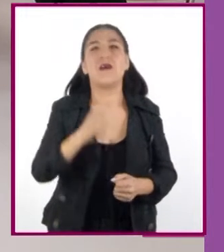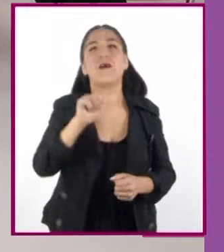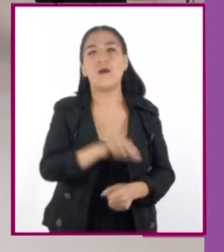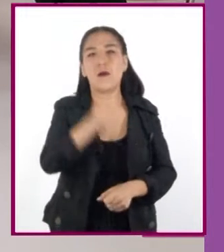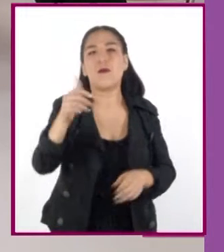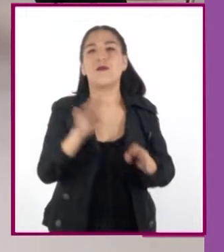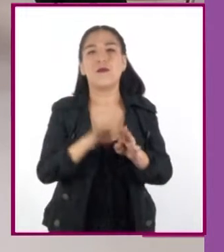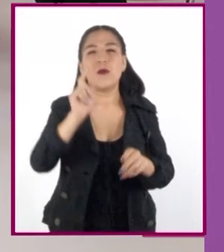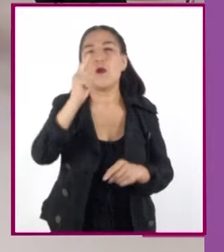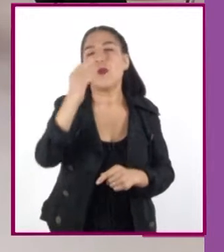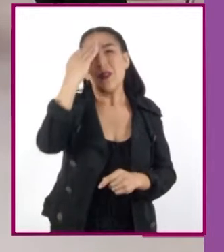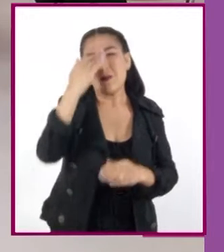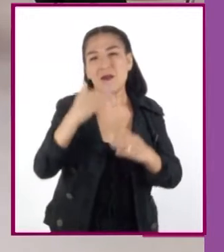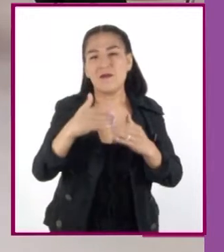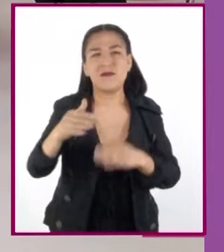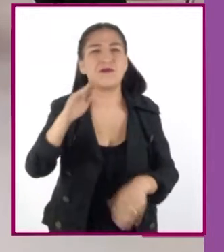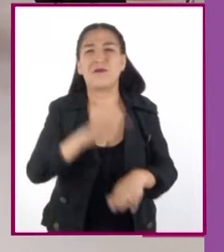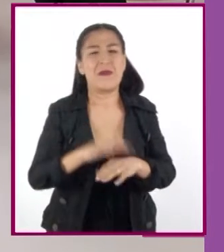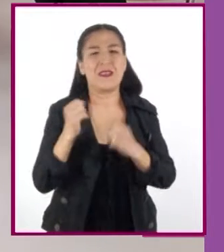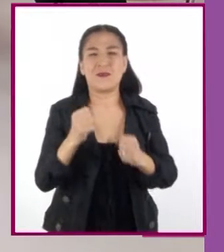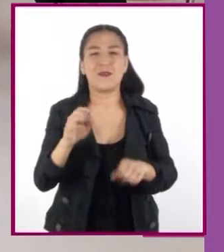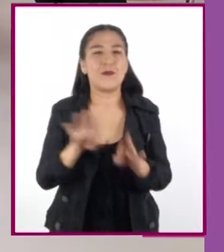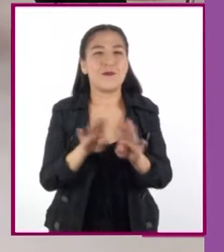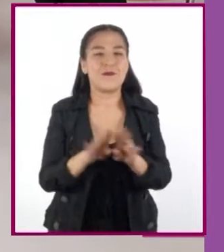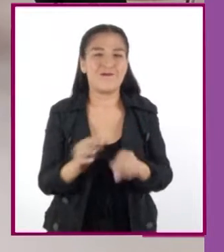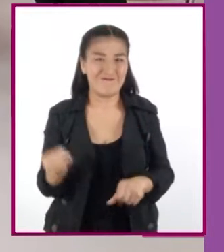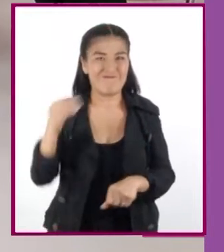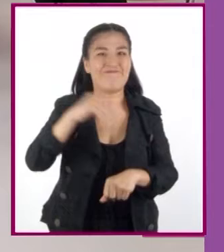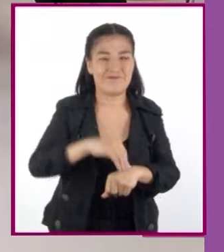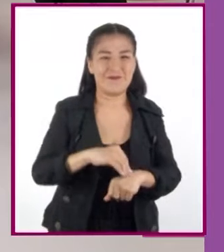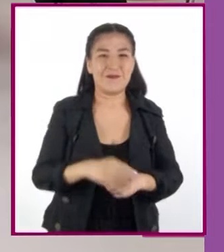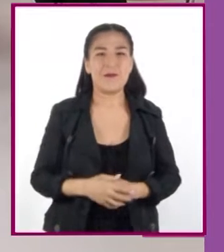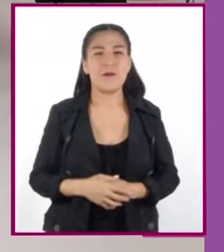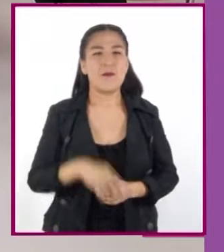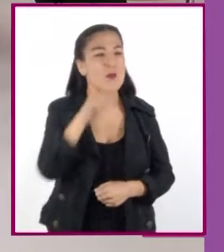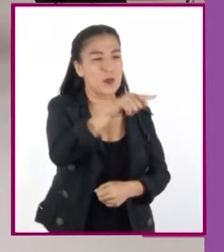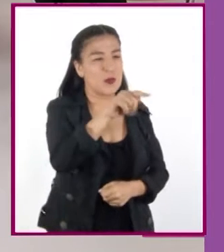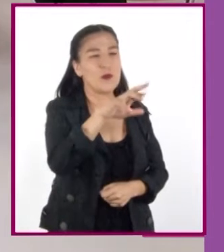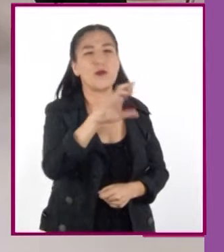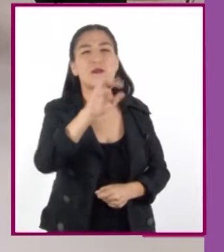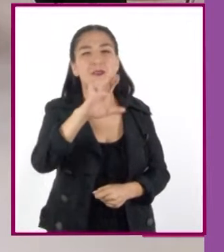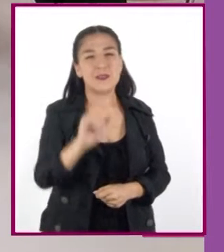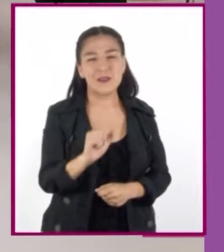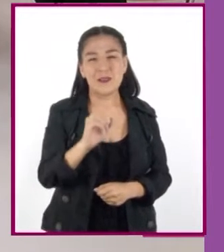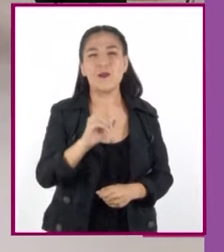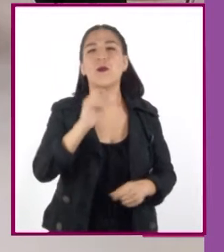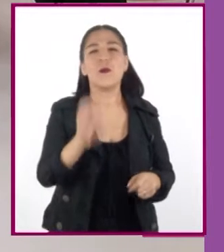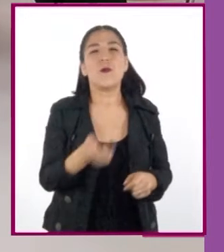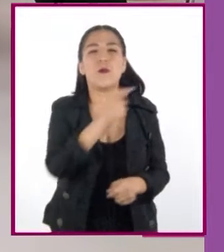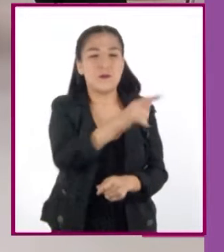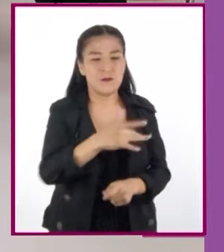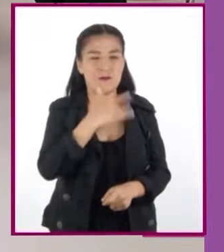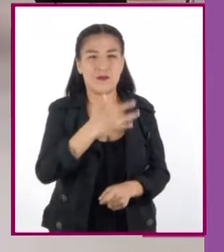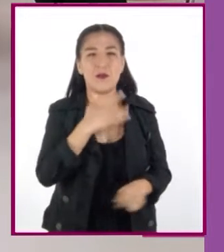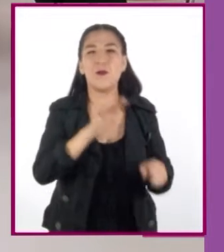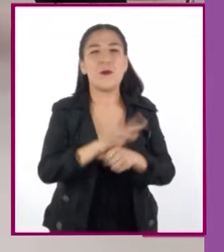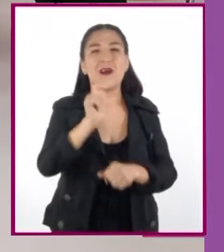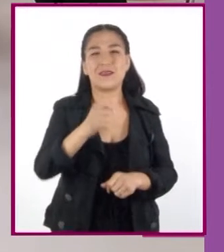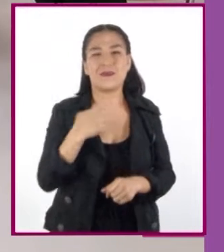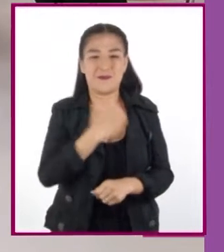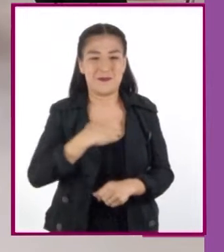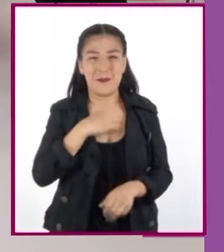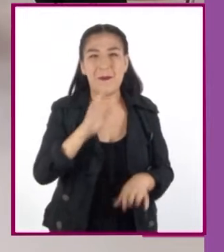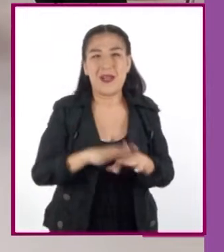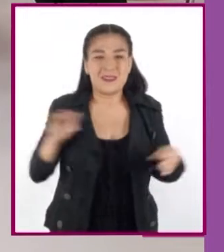ciertas etapas. Rocío, ¿cuáles consideras que son las emociones que se experimentan de